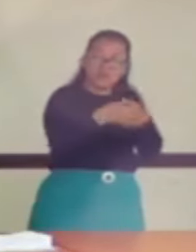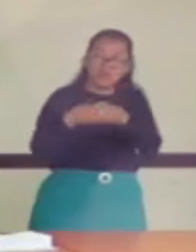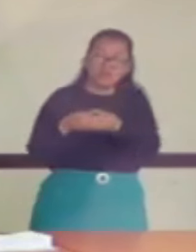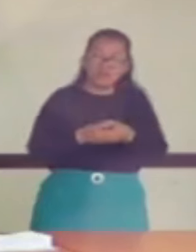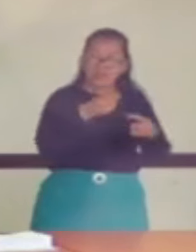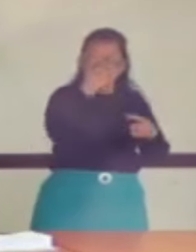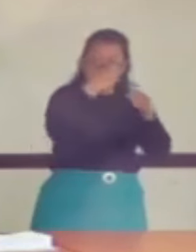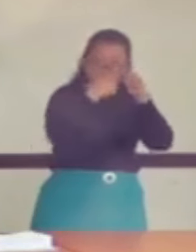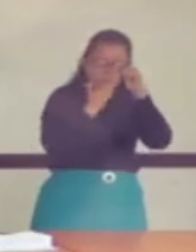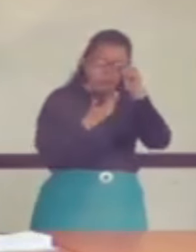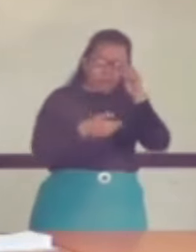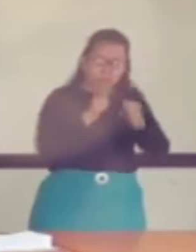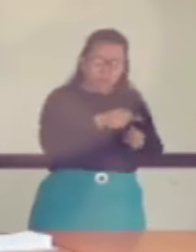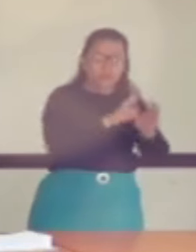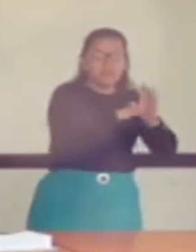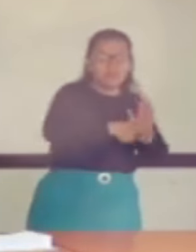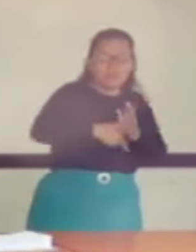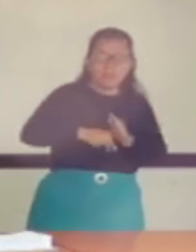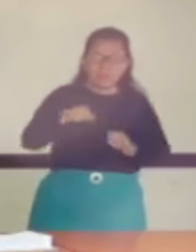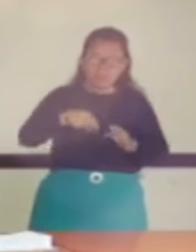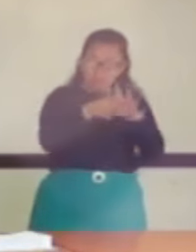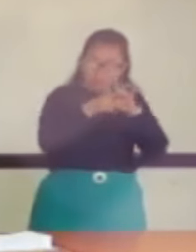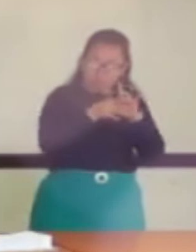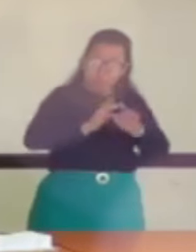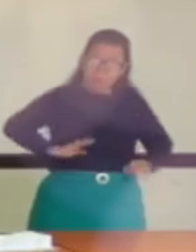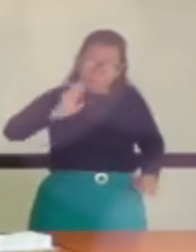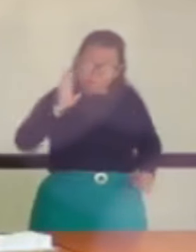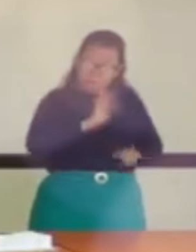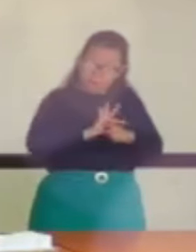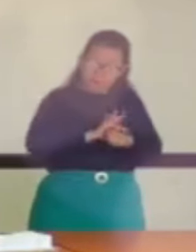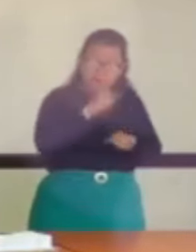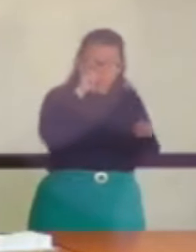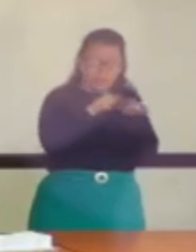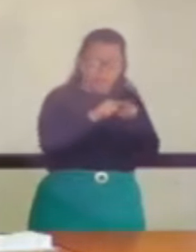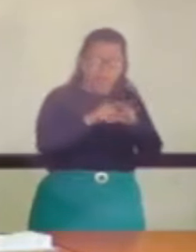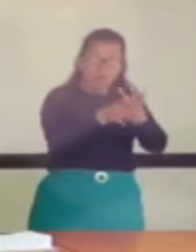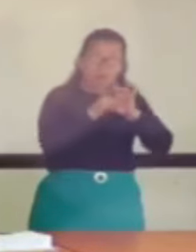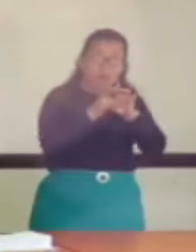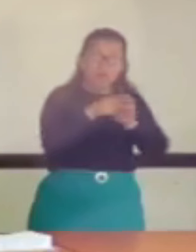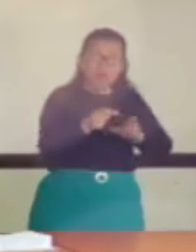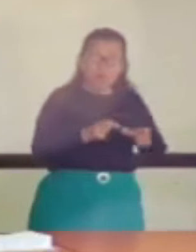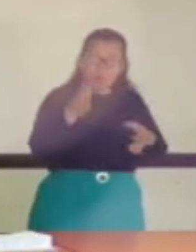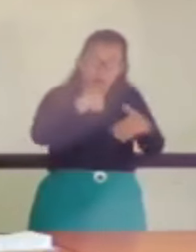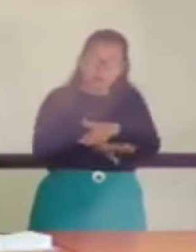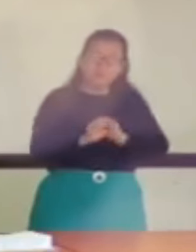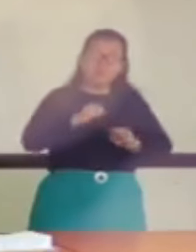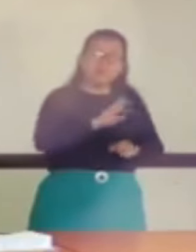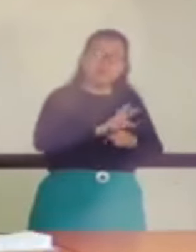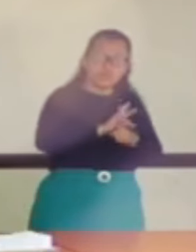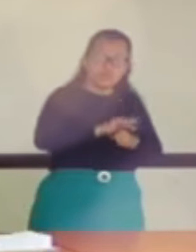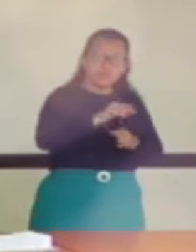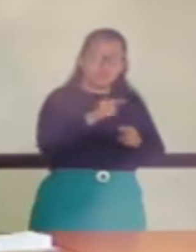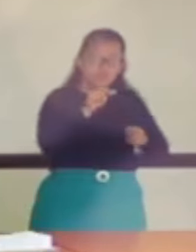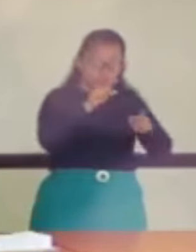un patrón, que el Ejecutivo está cumpliendo su función y que los órganos de control interno están funcionando en el marco del